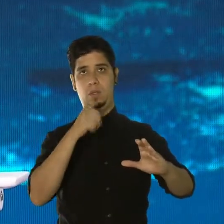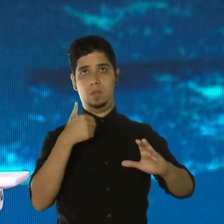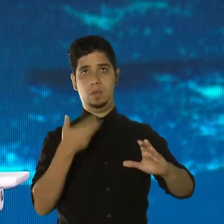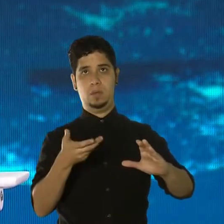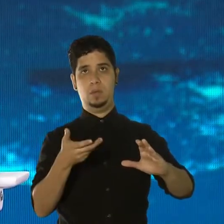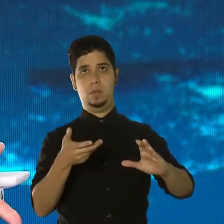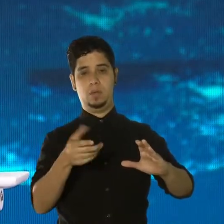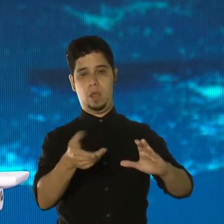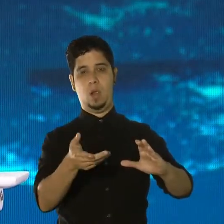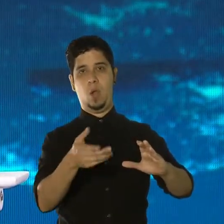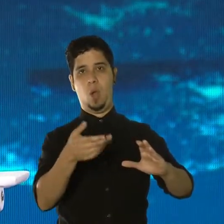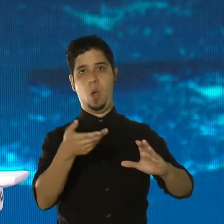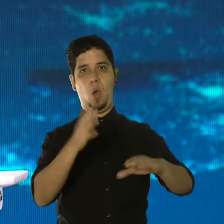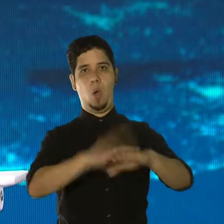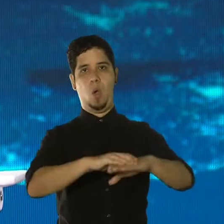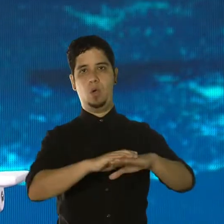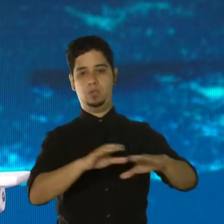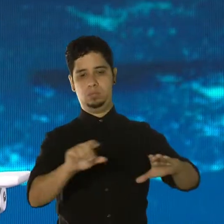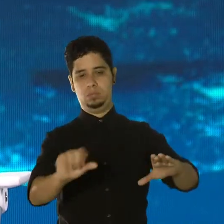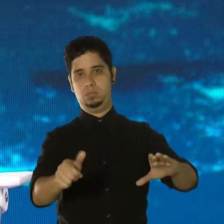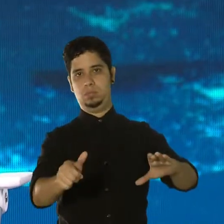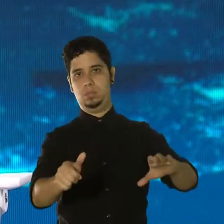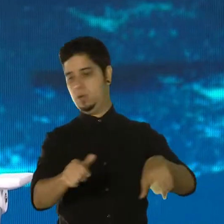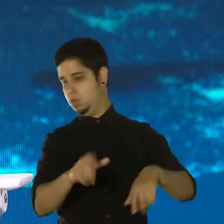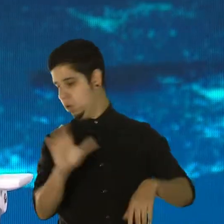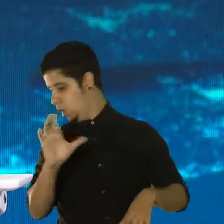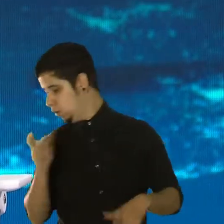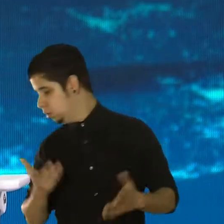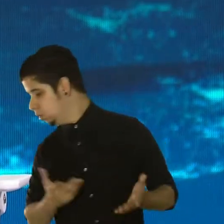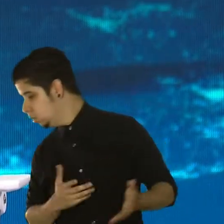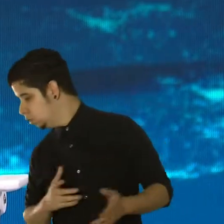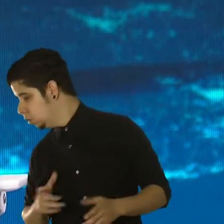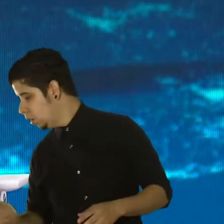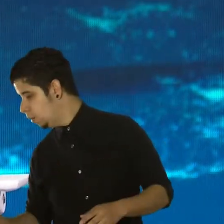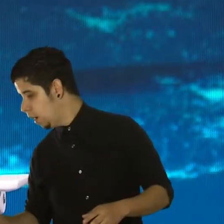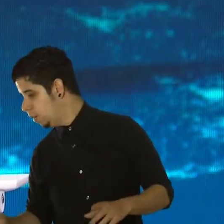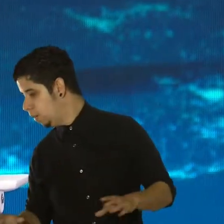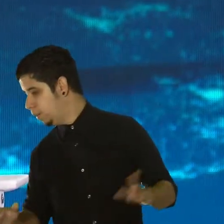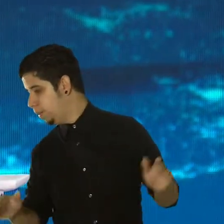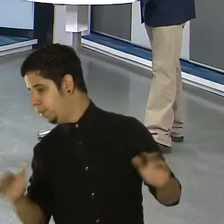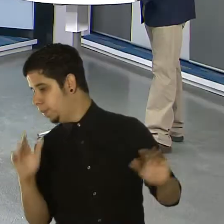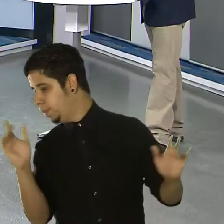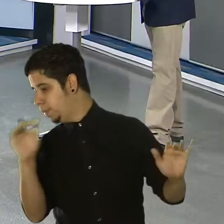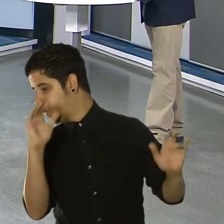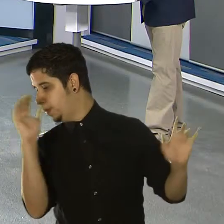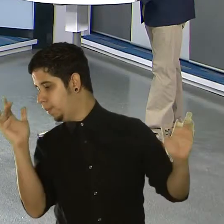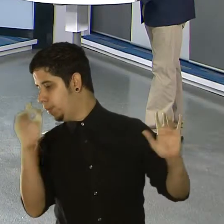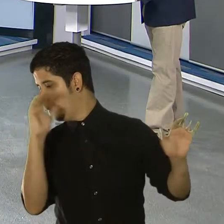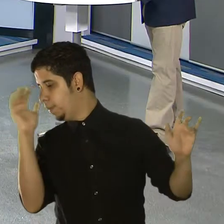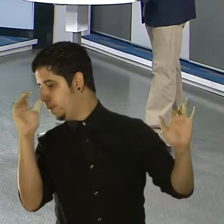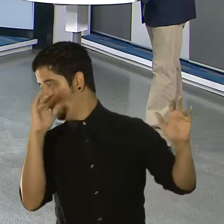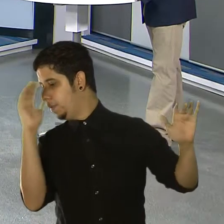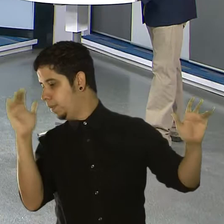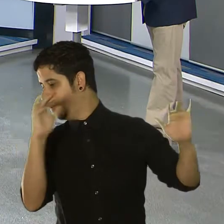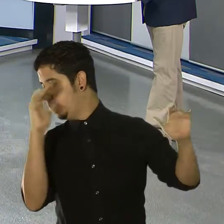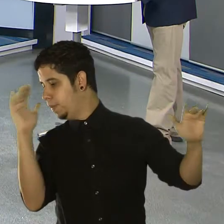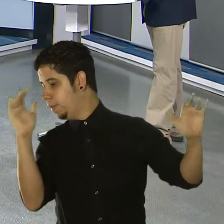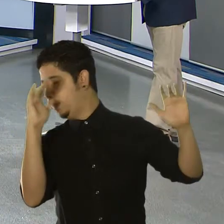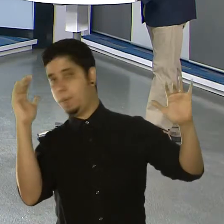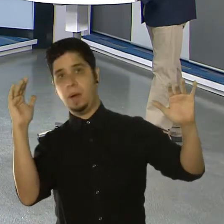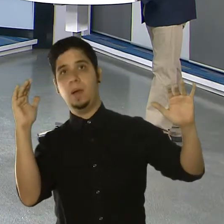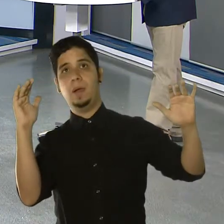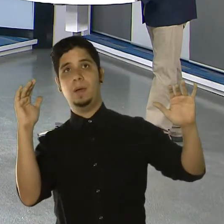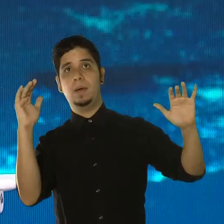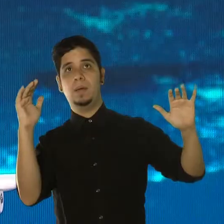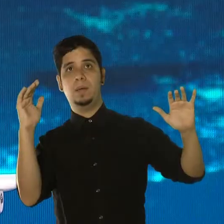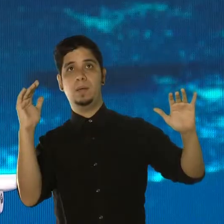lo dejaron encendido. Y se fueron a buscar para allá. Cuando vinieron a prender, por obligación había una concentración de gas. Tiene que